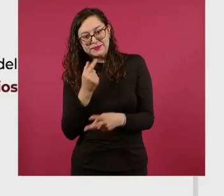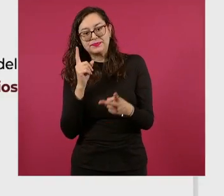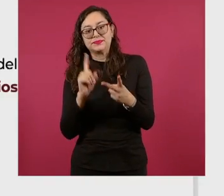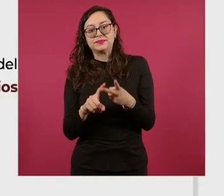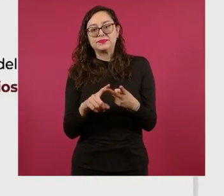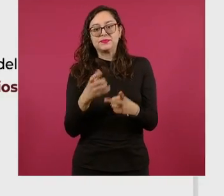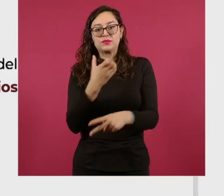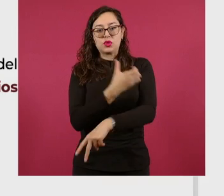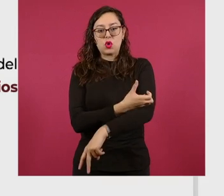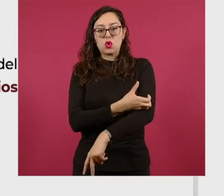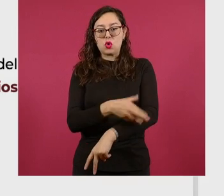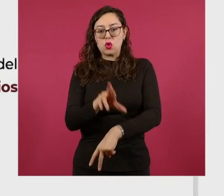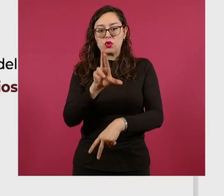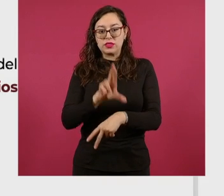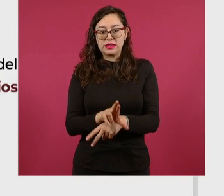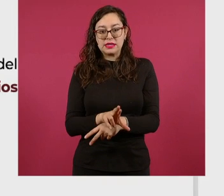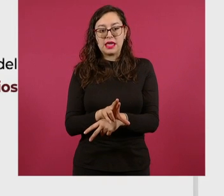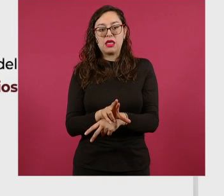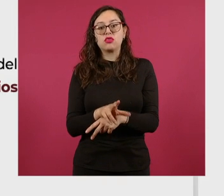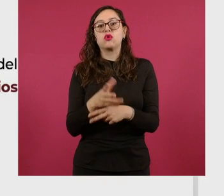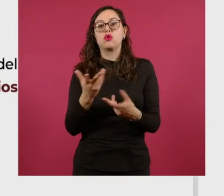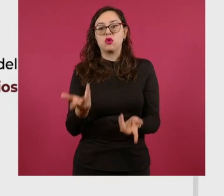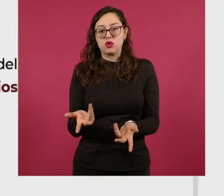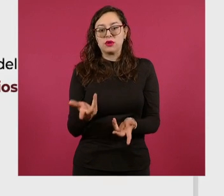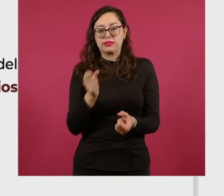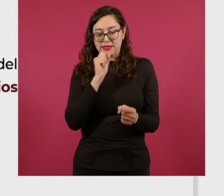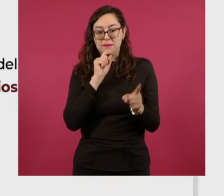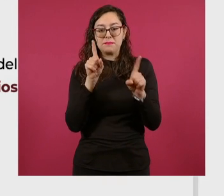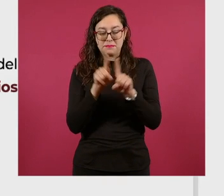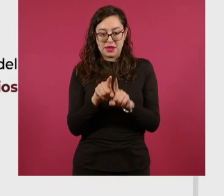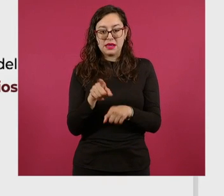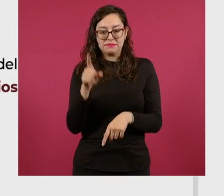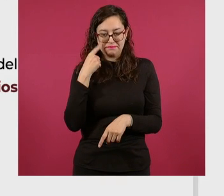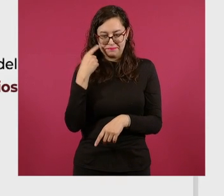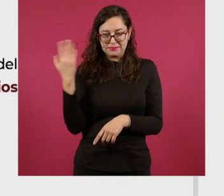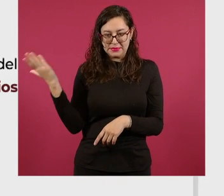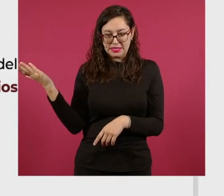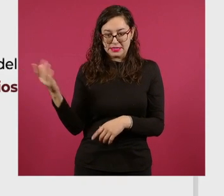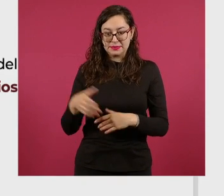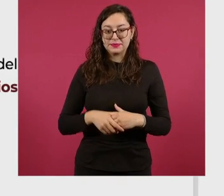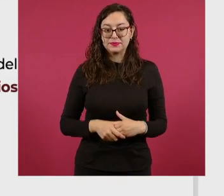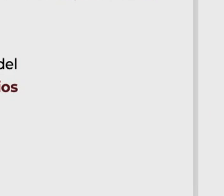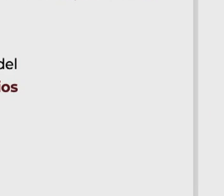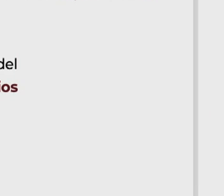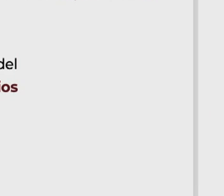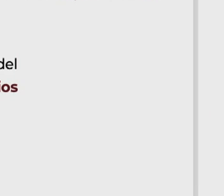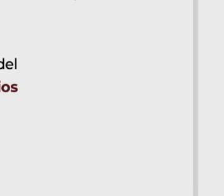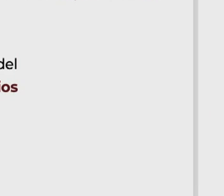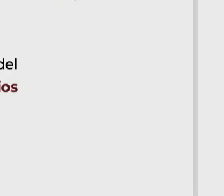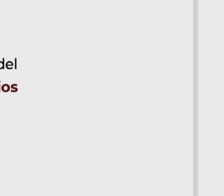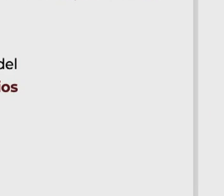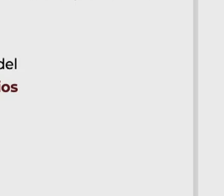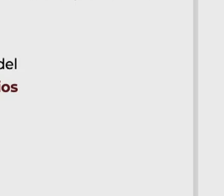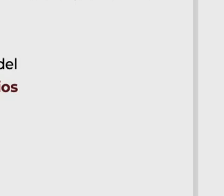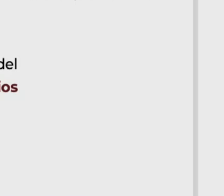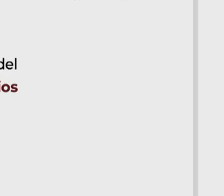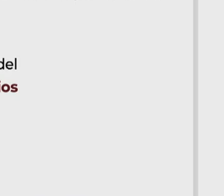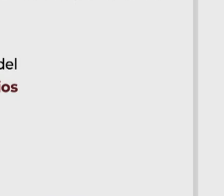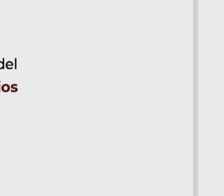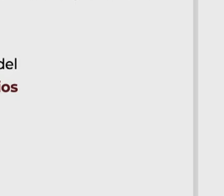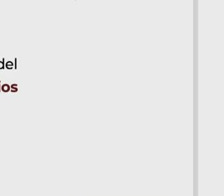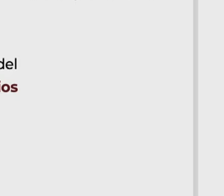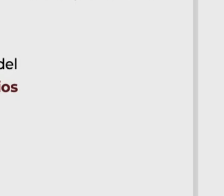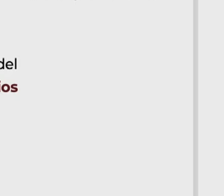coordinador de campaña de la entonces candidata presidencial, Xochitl Gálvez, a Santiago Krill, quien